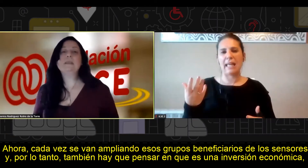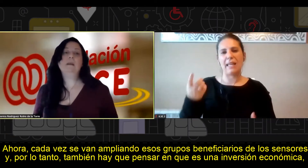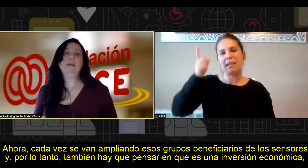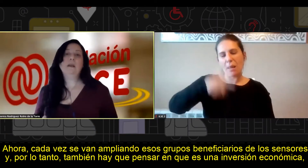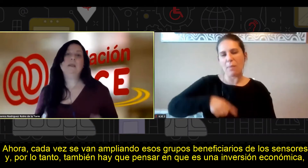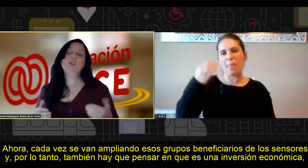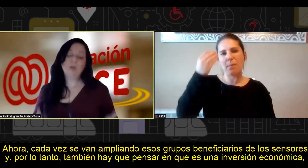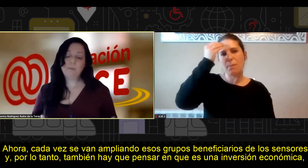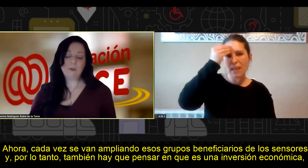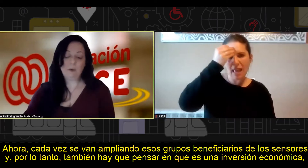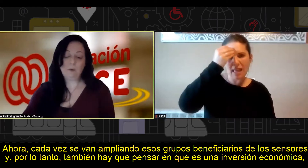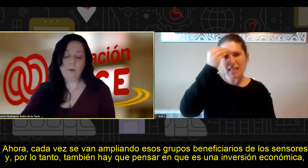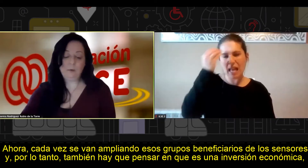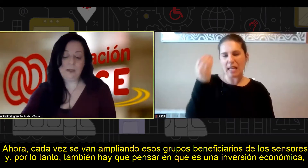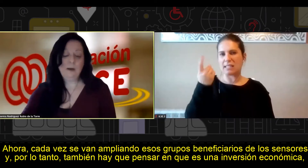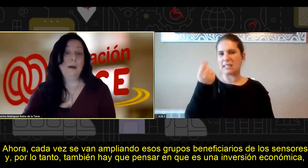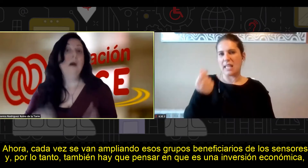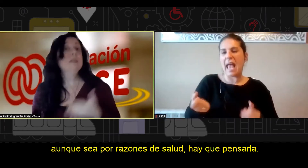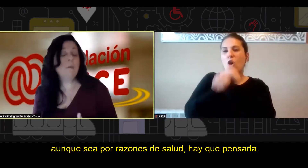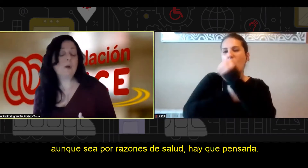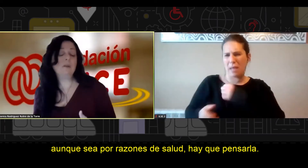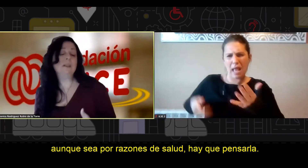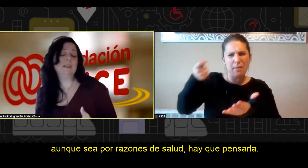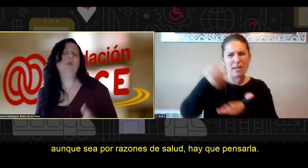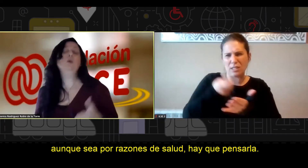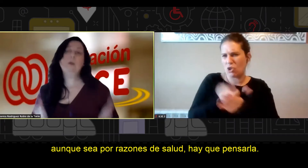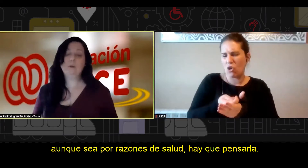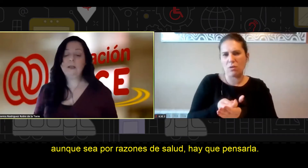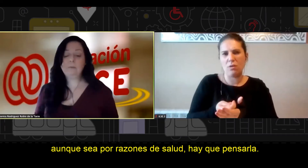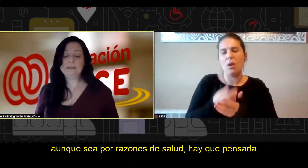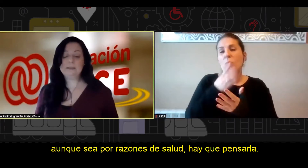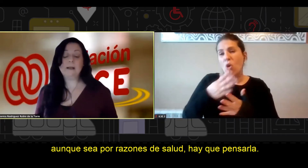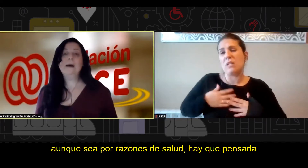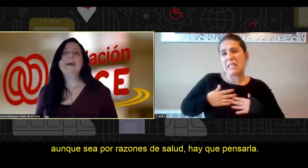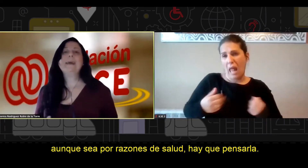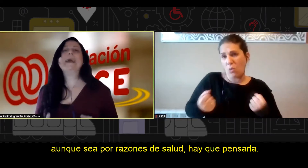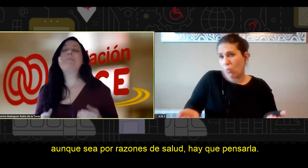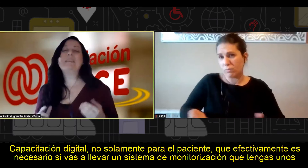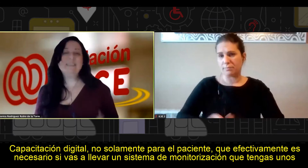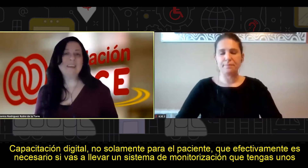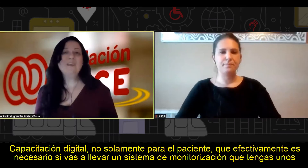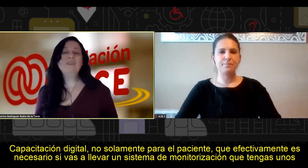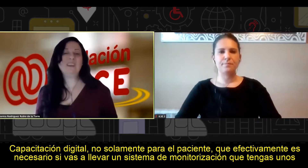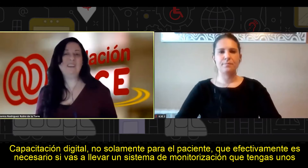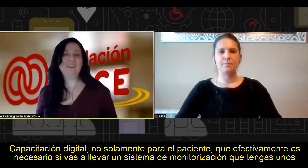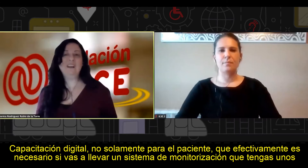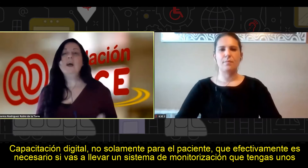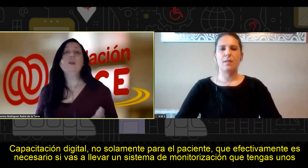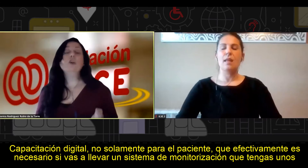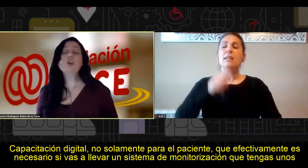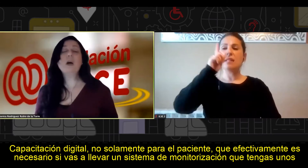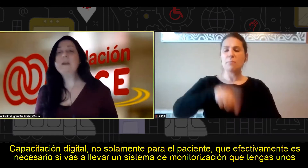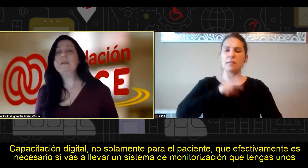pensar en que es una inversión económica, aunque sea por razones de salud, pero hay que pensarla. Capacitación digital,